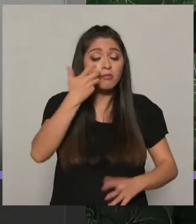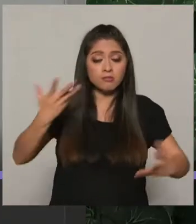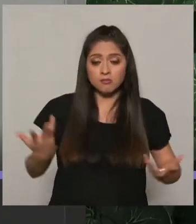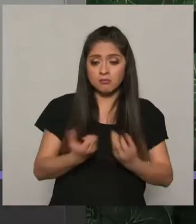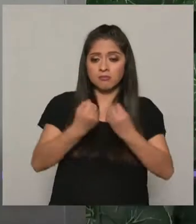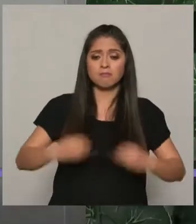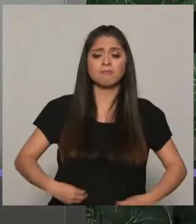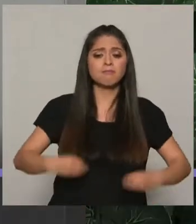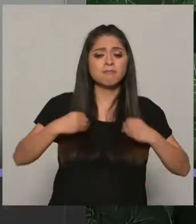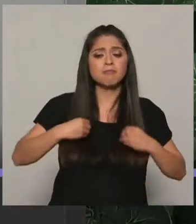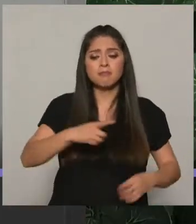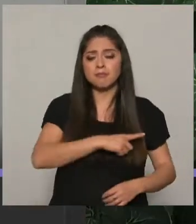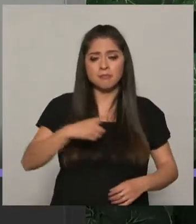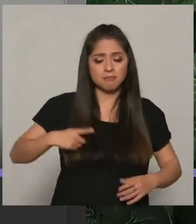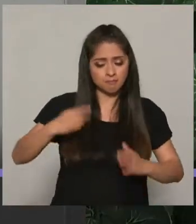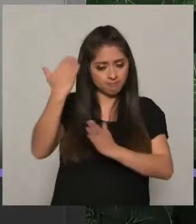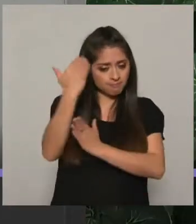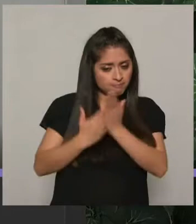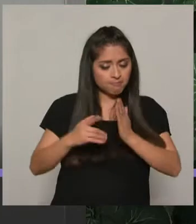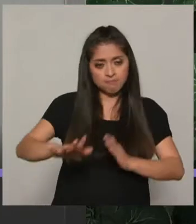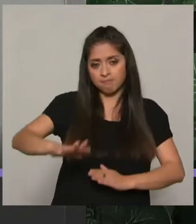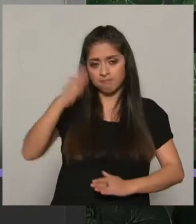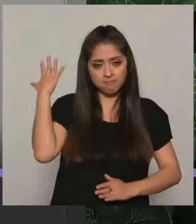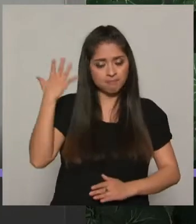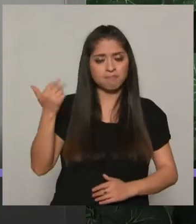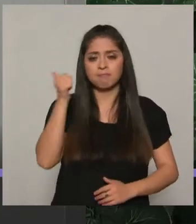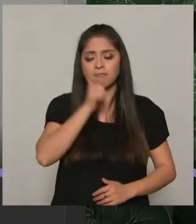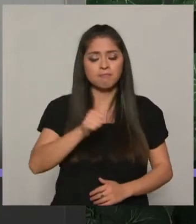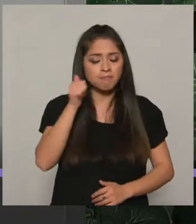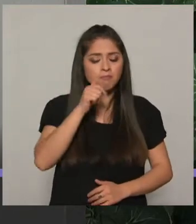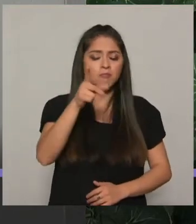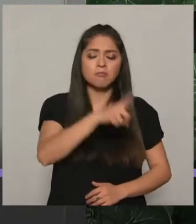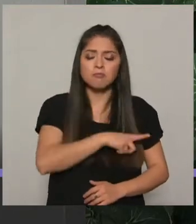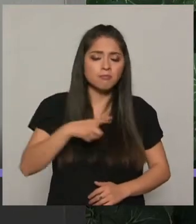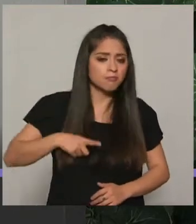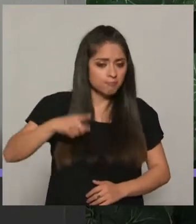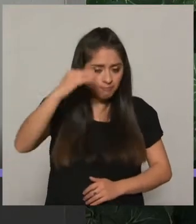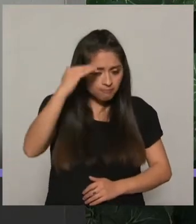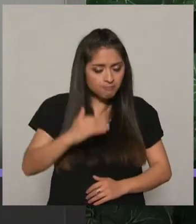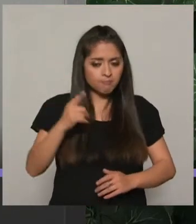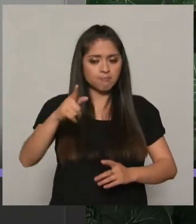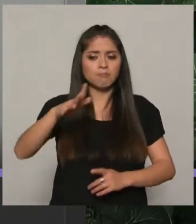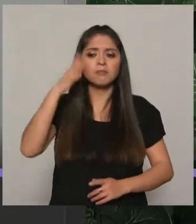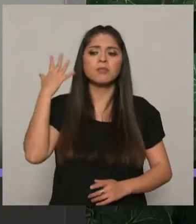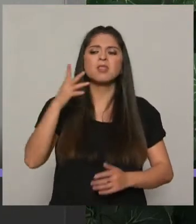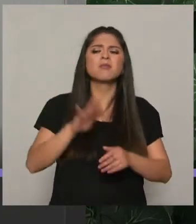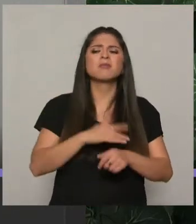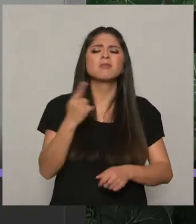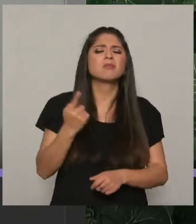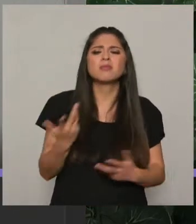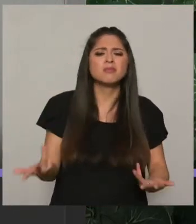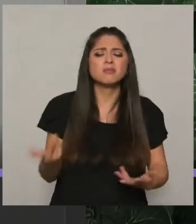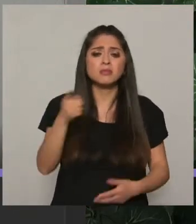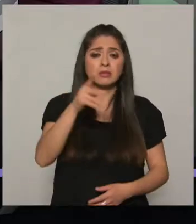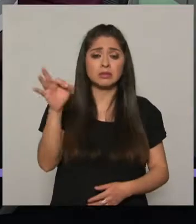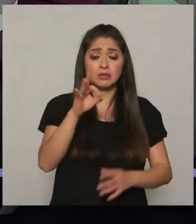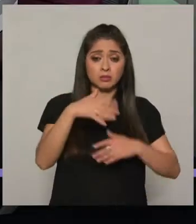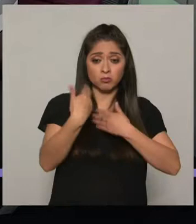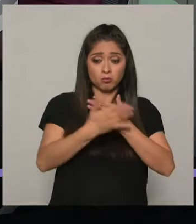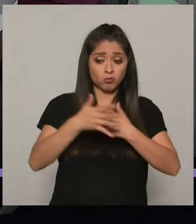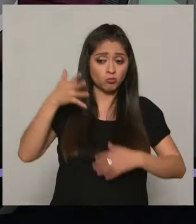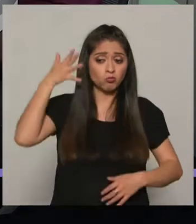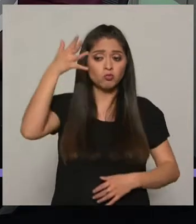vidas, hay que bajarle. Exactamente. Hay que bajarle la velocidad. A la velocidad. ¿Sabe por qué? Porque en una de esas usted mismo